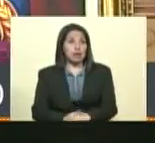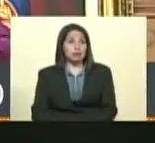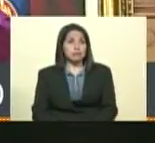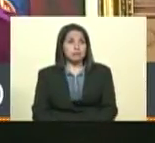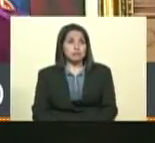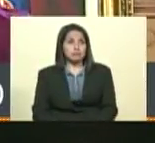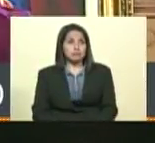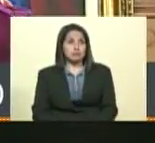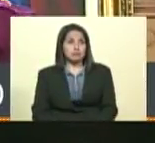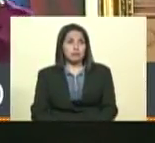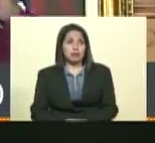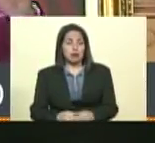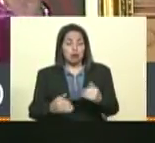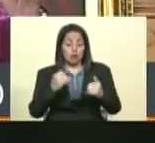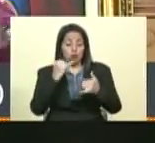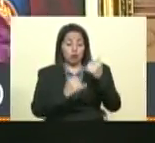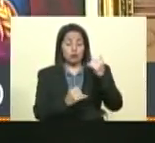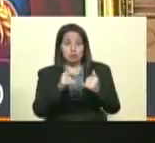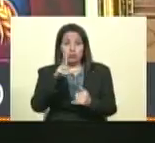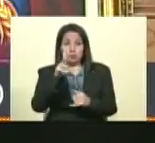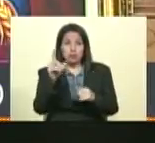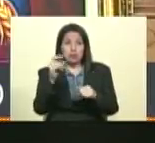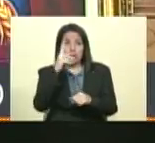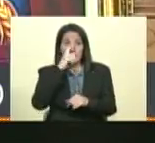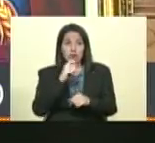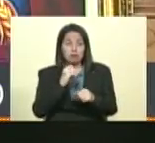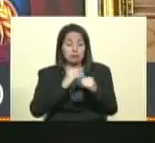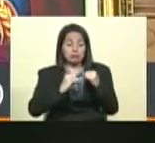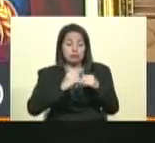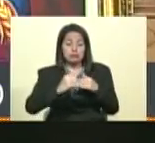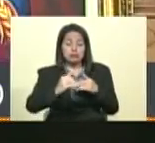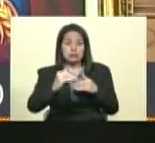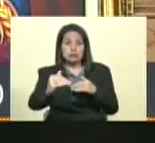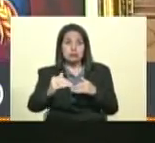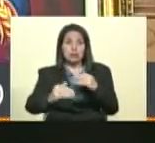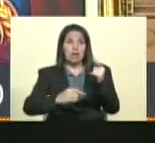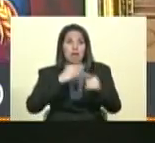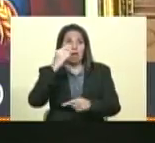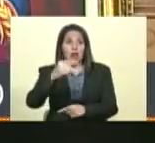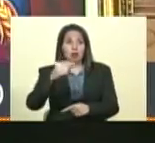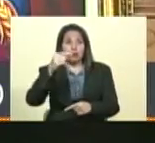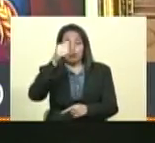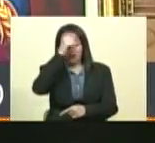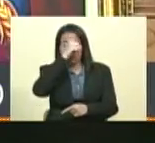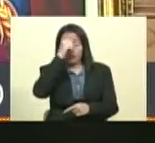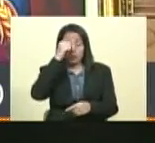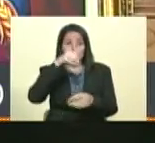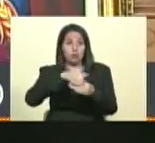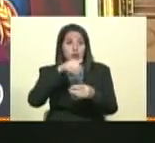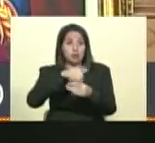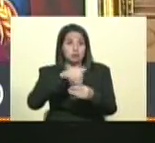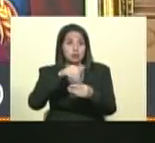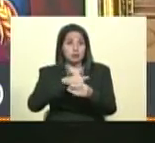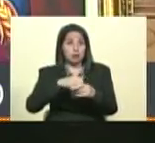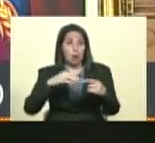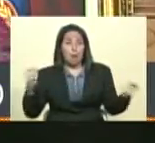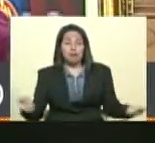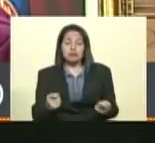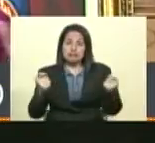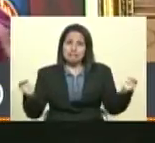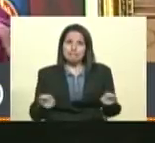seguir, estamos, mira, ya en el último trimestre del año, ¿verdad? Próximo domingo vamos a votar, vamos a tener un impulso